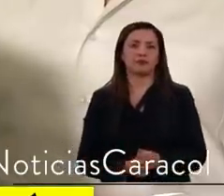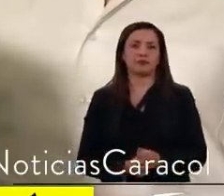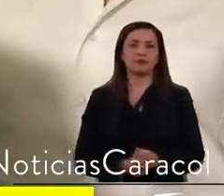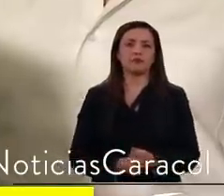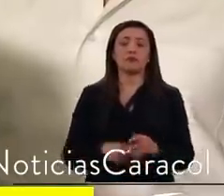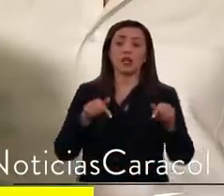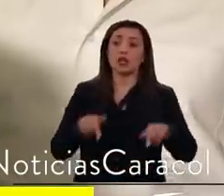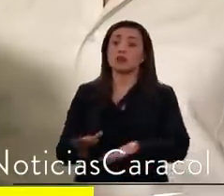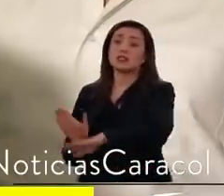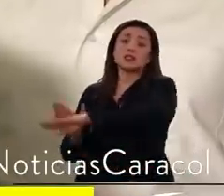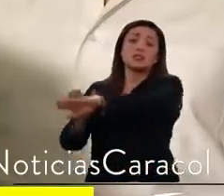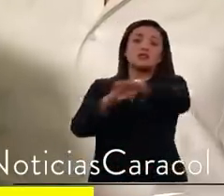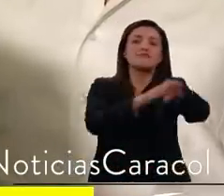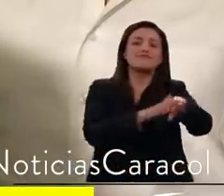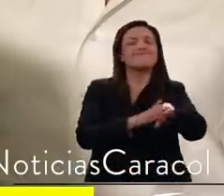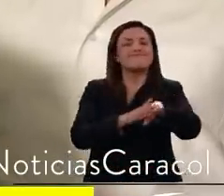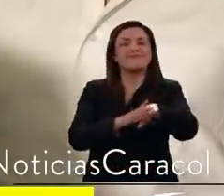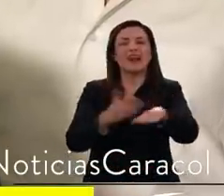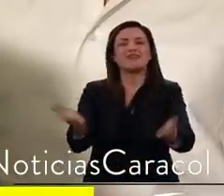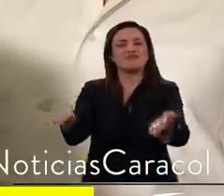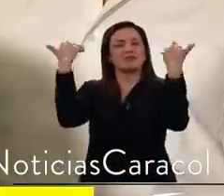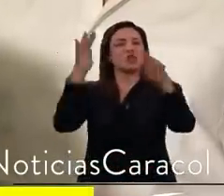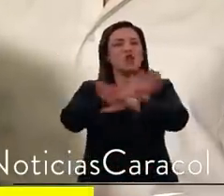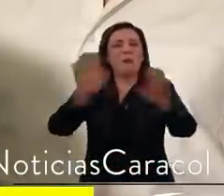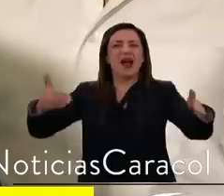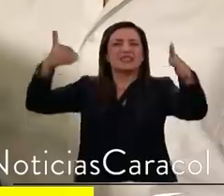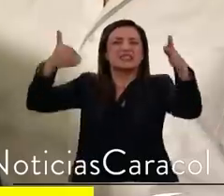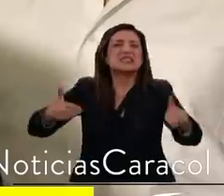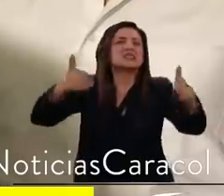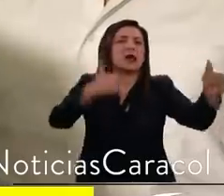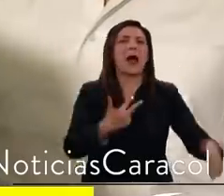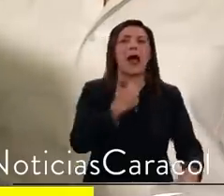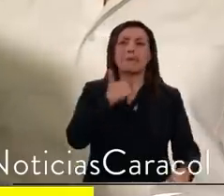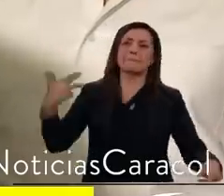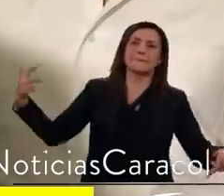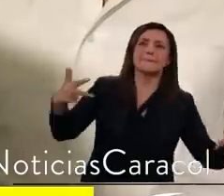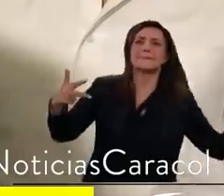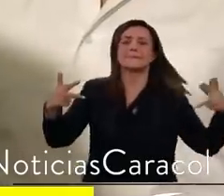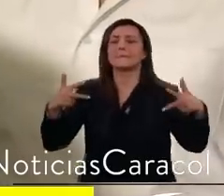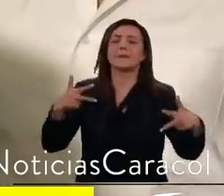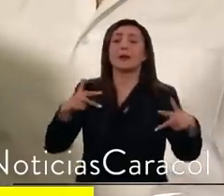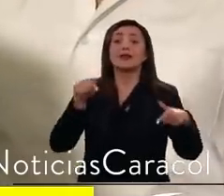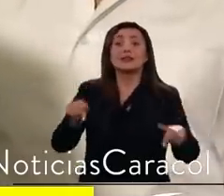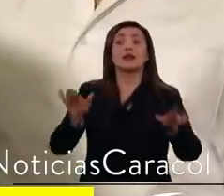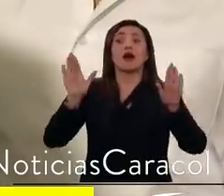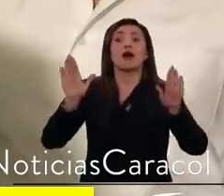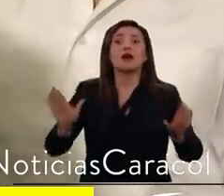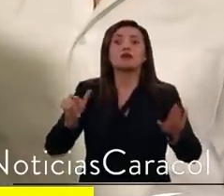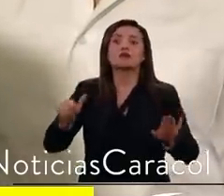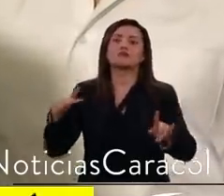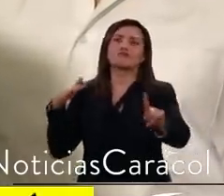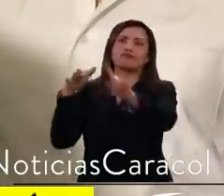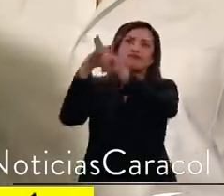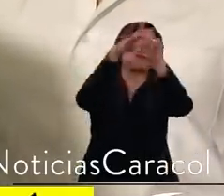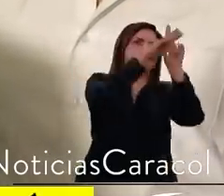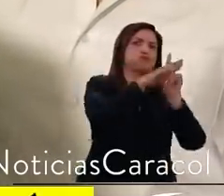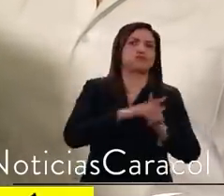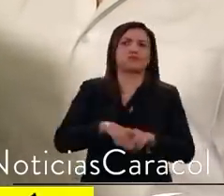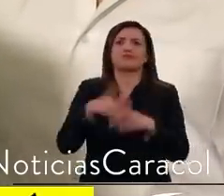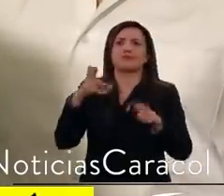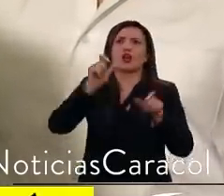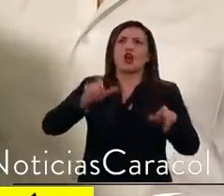llamado para el levantamiento de los bloqueos. Los bloqueos están afectando a millones de